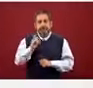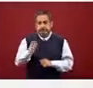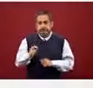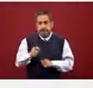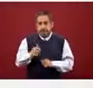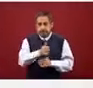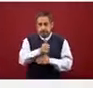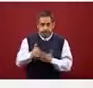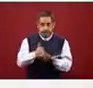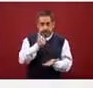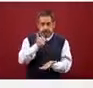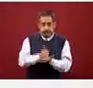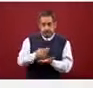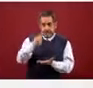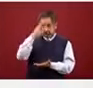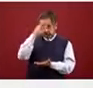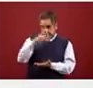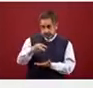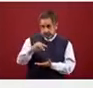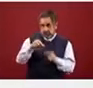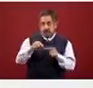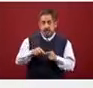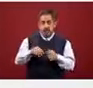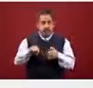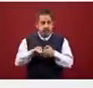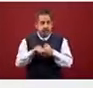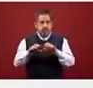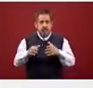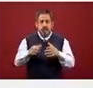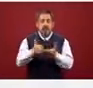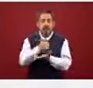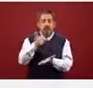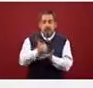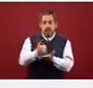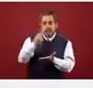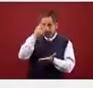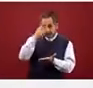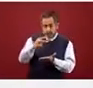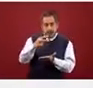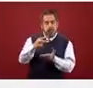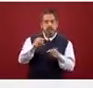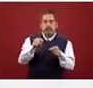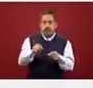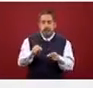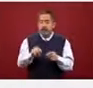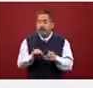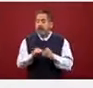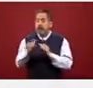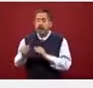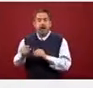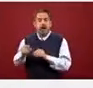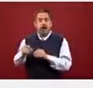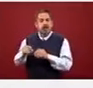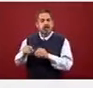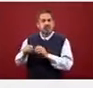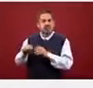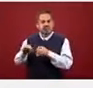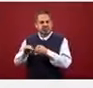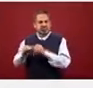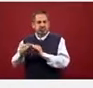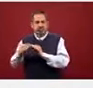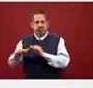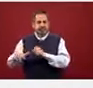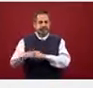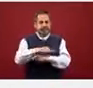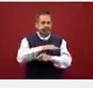zona metropolitana de la Ciudad de México, que incluye en la Ciudad de México propiamente dicha y la zona conurbada,